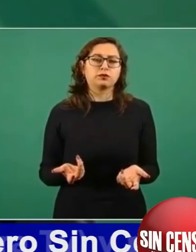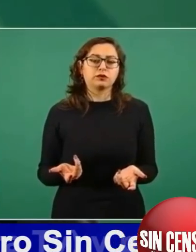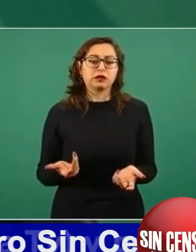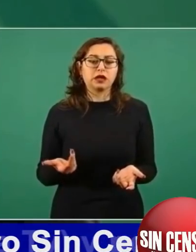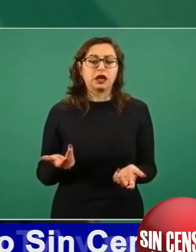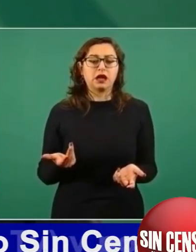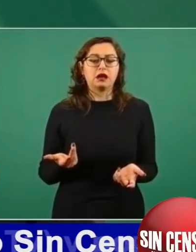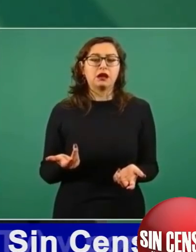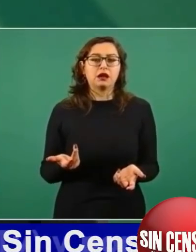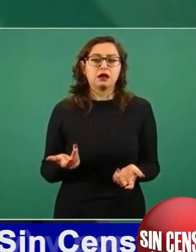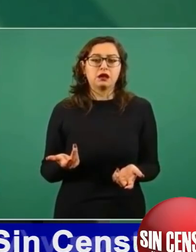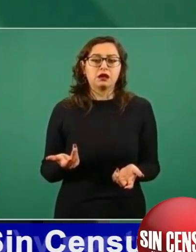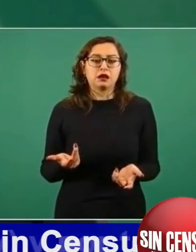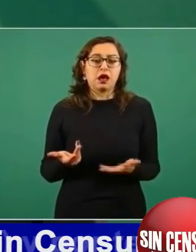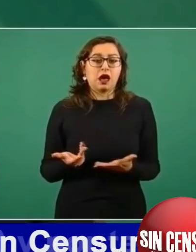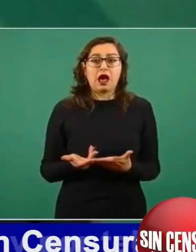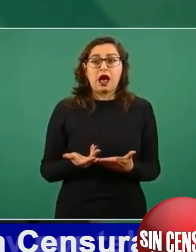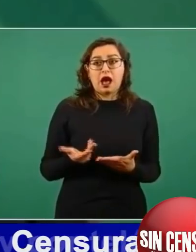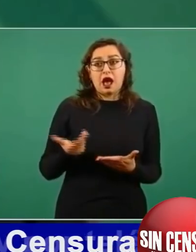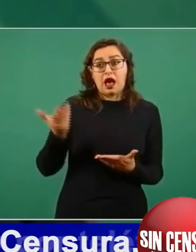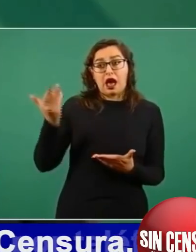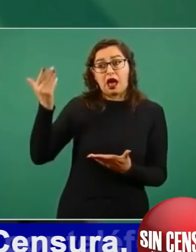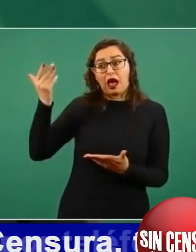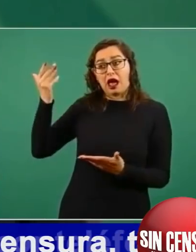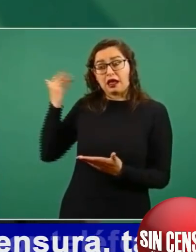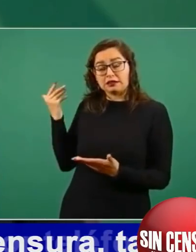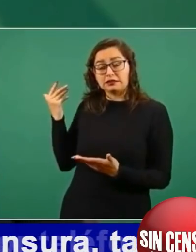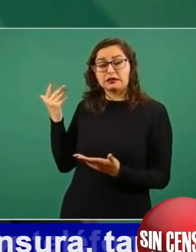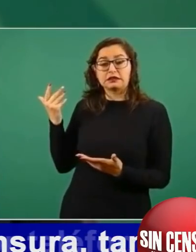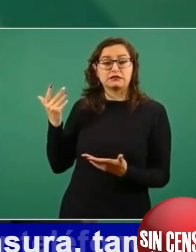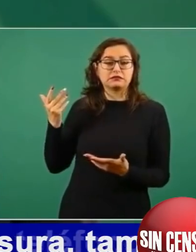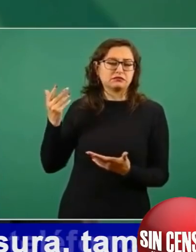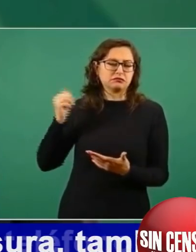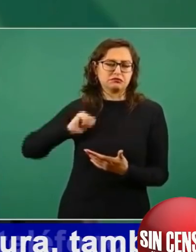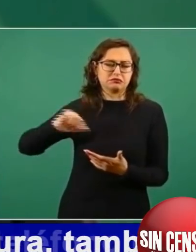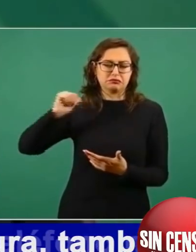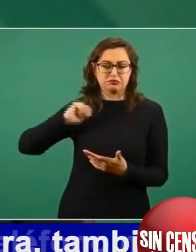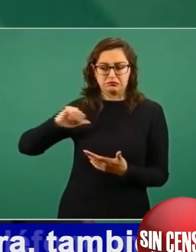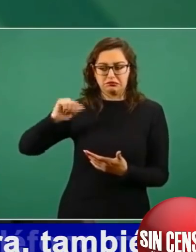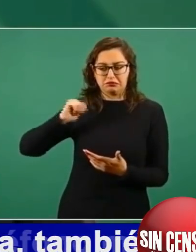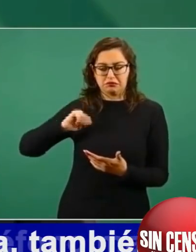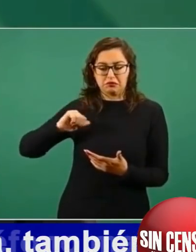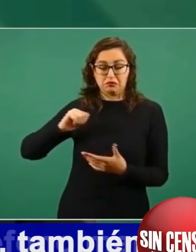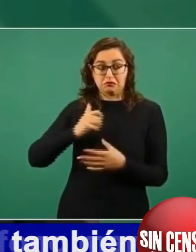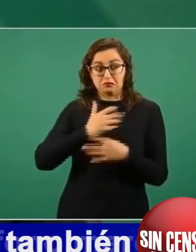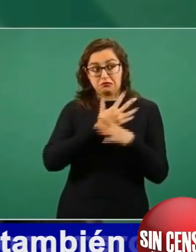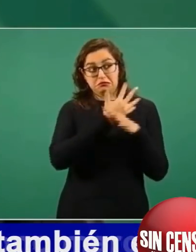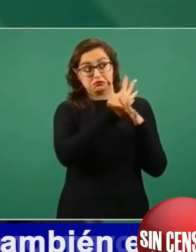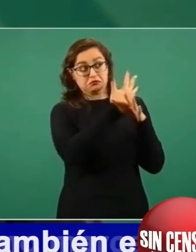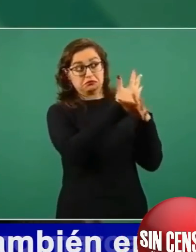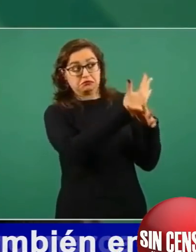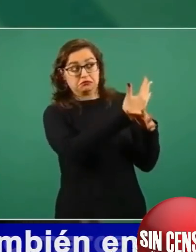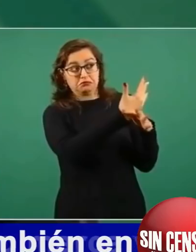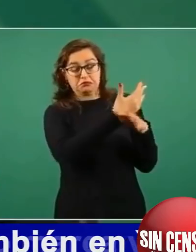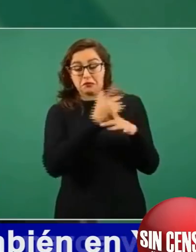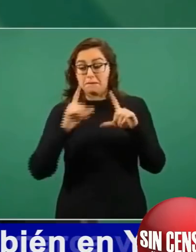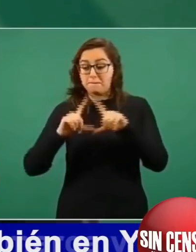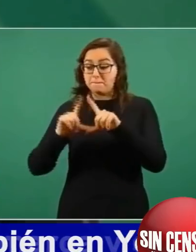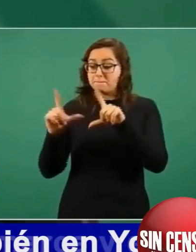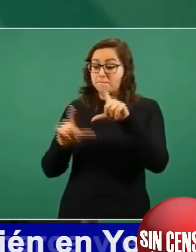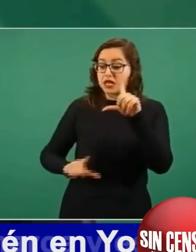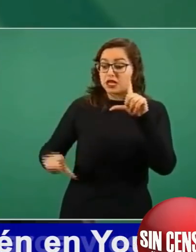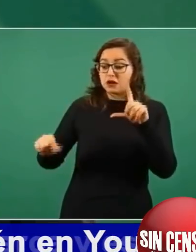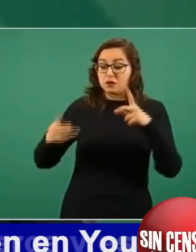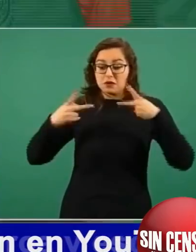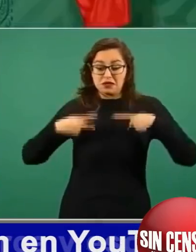de que el gobierno de México protegía a los delincuentes y que por eso no se